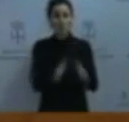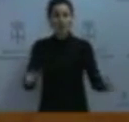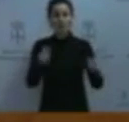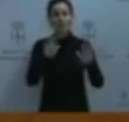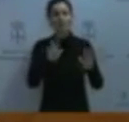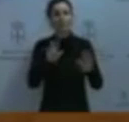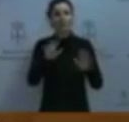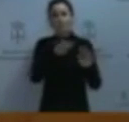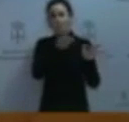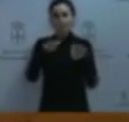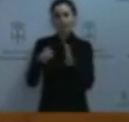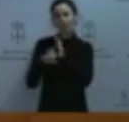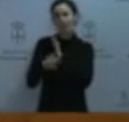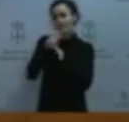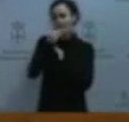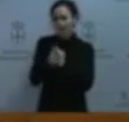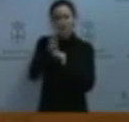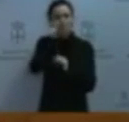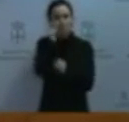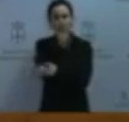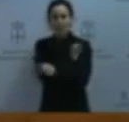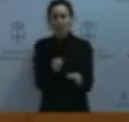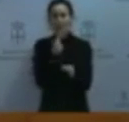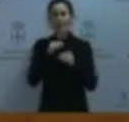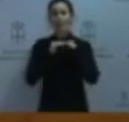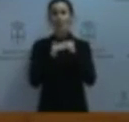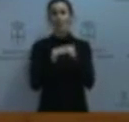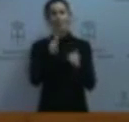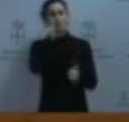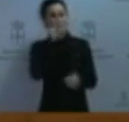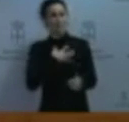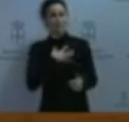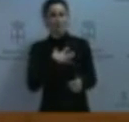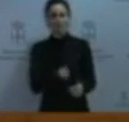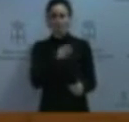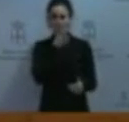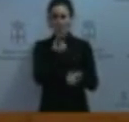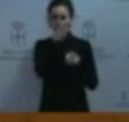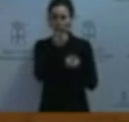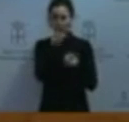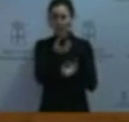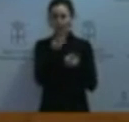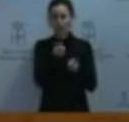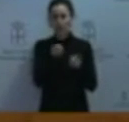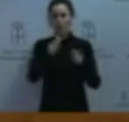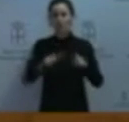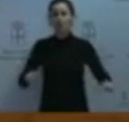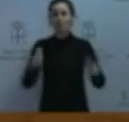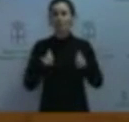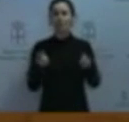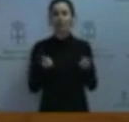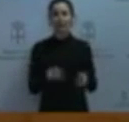difícil entender el atrevimiento de hablar de turismo sostenible en Asturias con estos datos demográficos. Tampoco desde un punto de